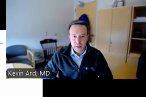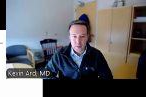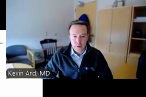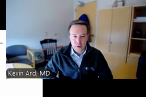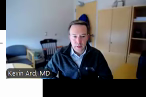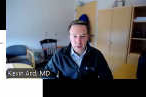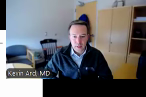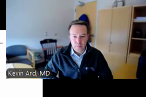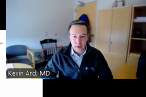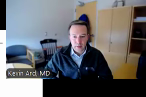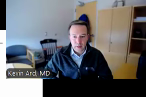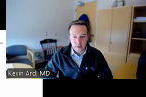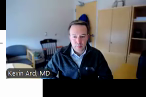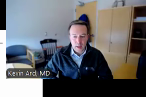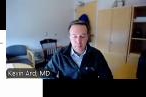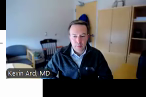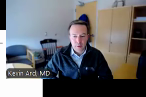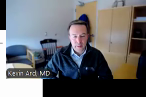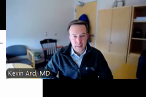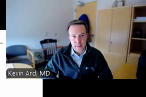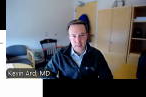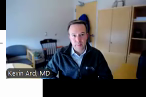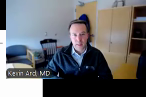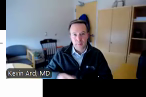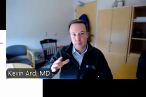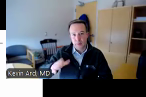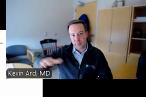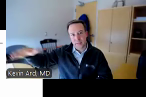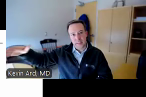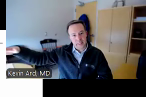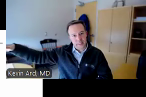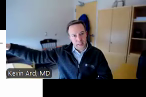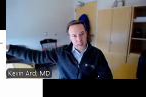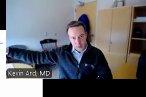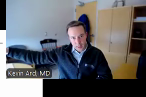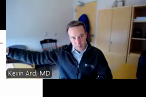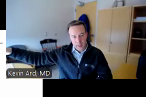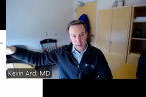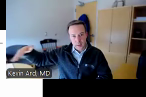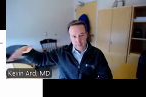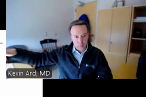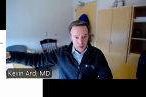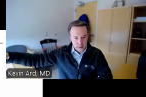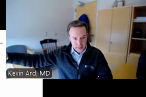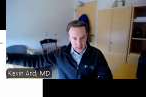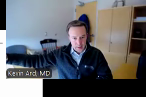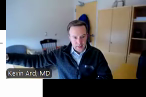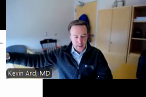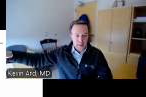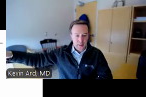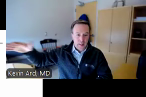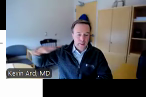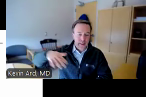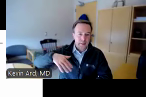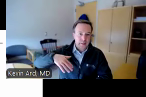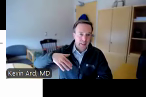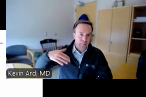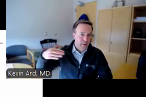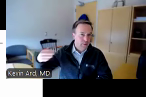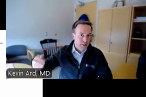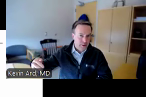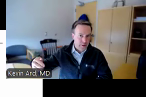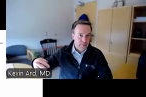cuando puedas. Las personas sí van a necesitar hacerse exámenes de laboratorio para asegurarse que están en seguridad y